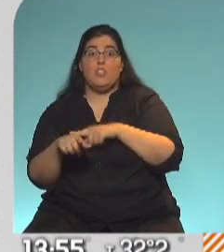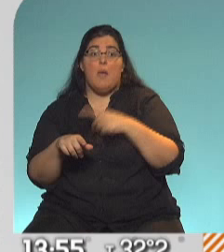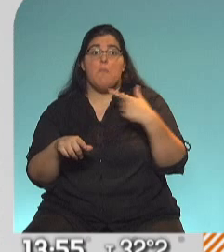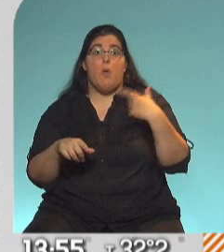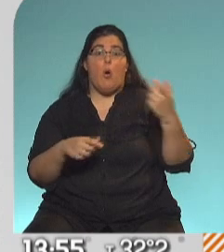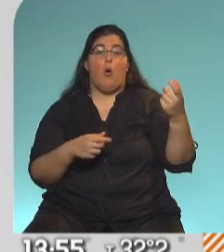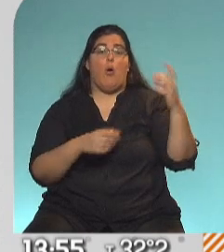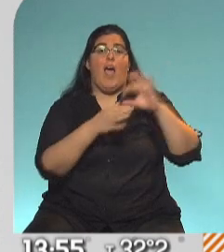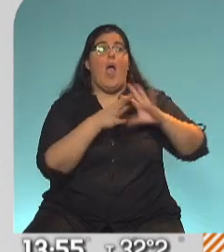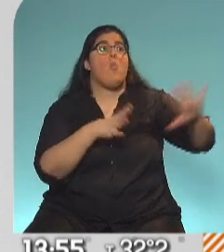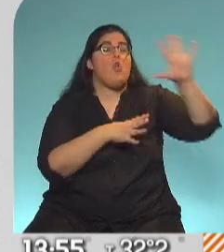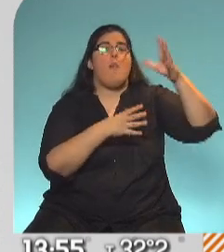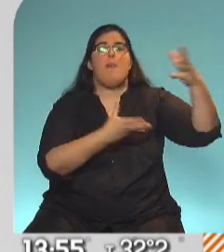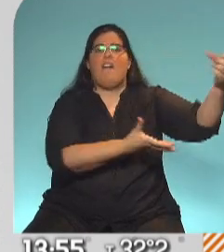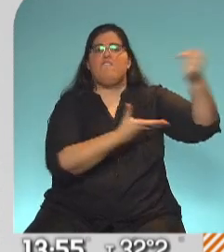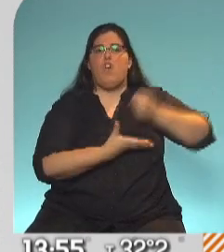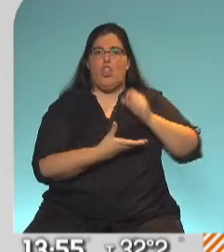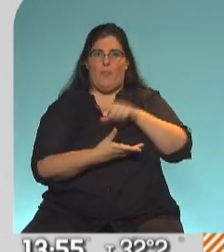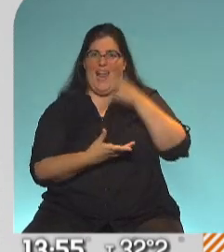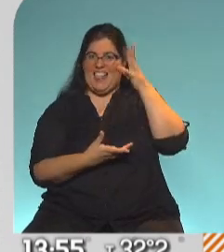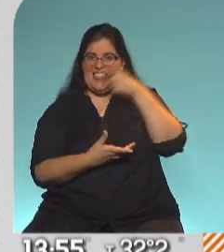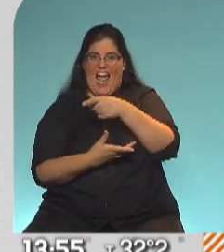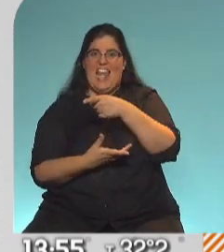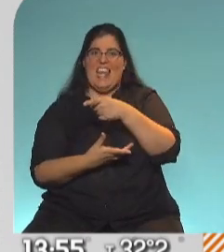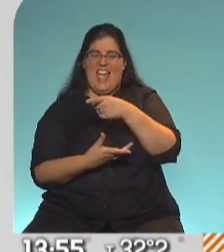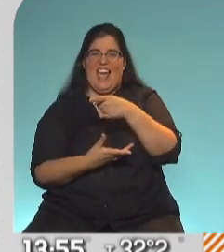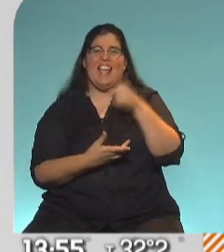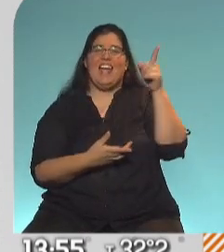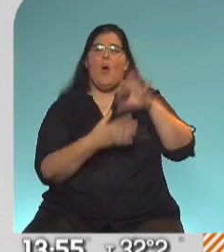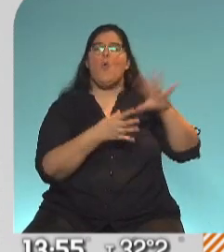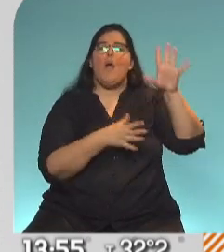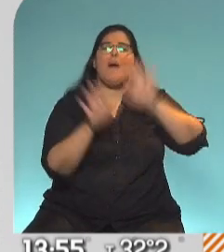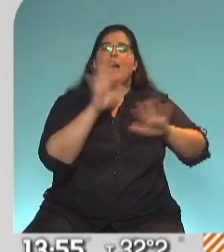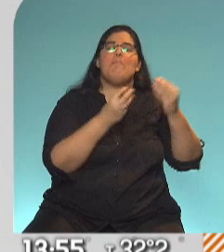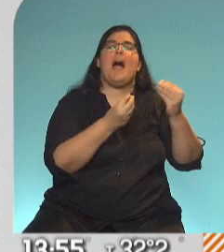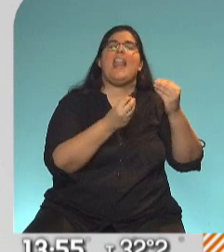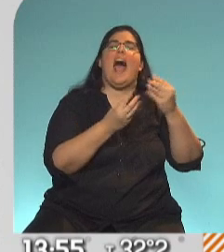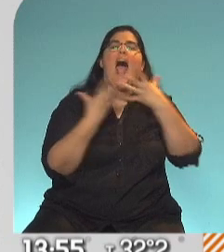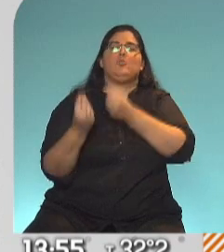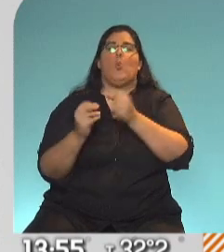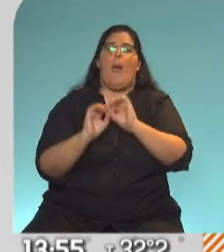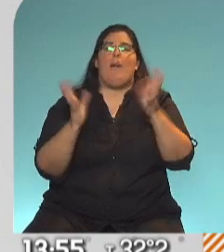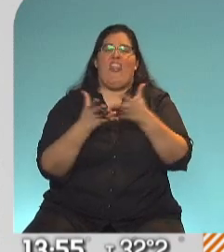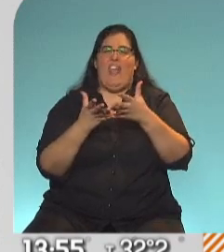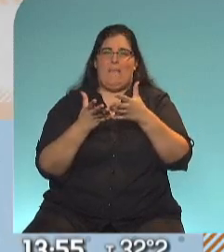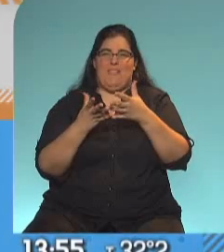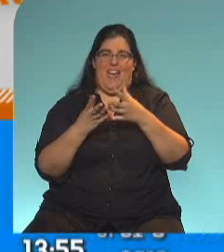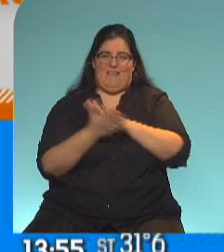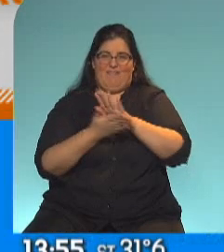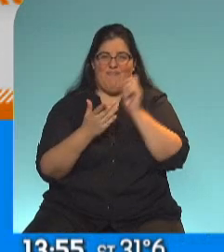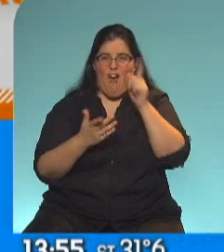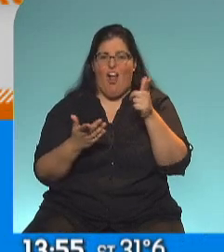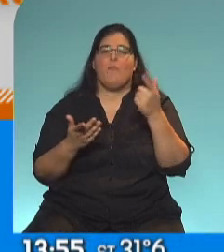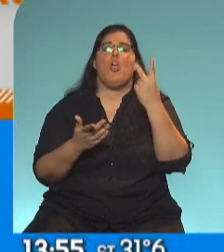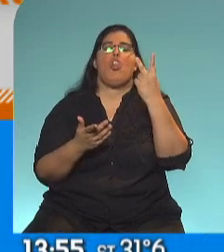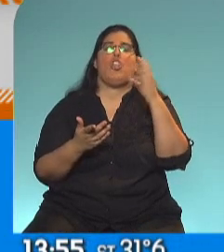fondos creados por la Unión Europea para ayudar a los países a salir de la crisis generada por la pandemia, por 209.000 millones de